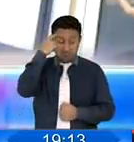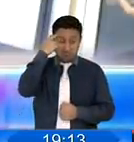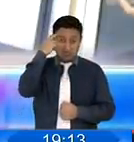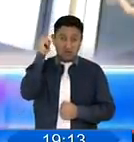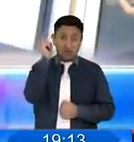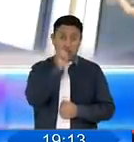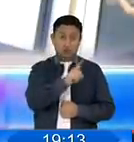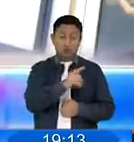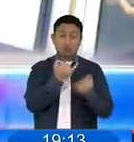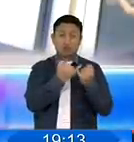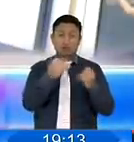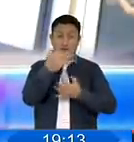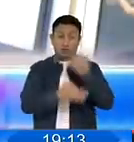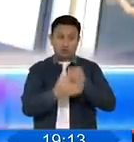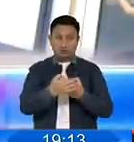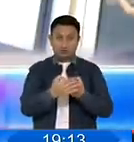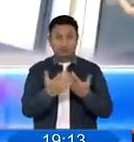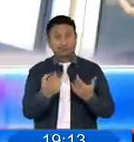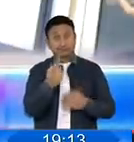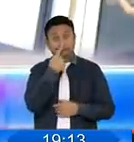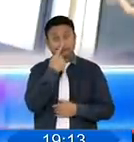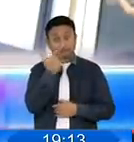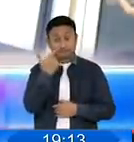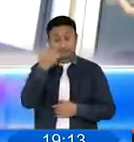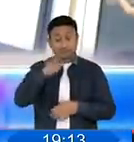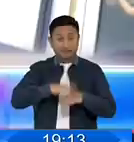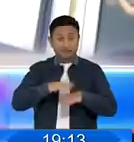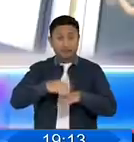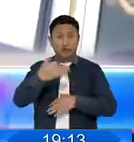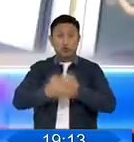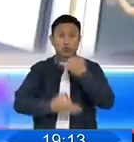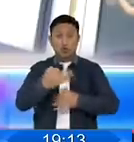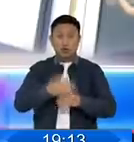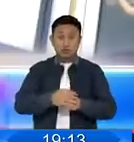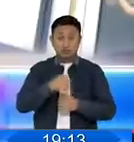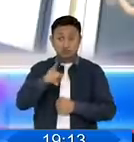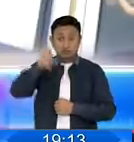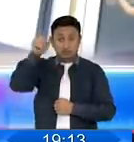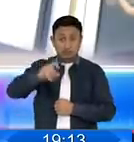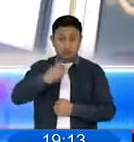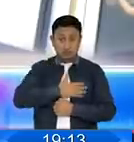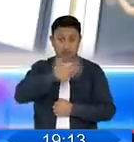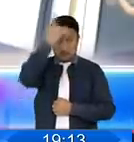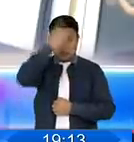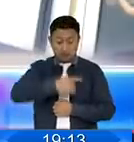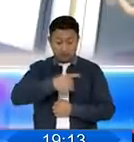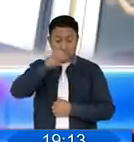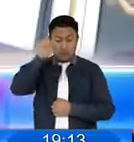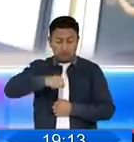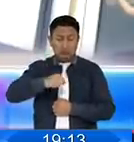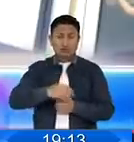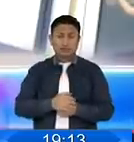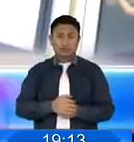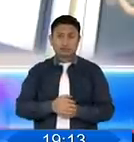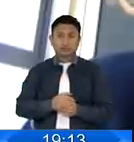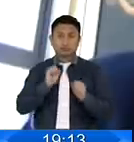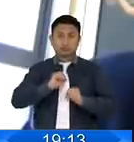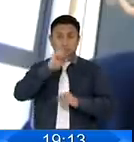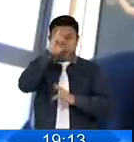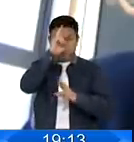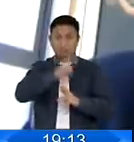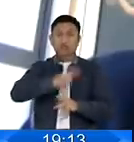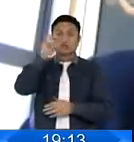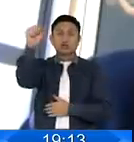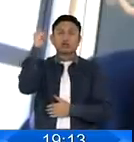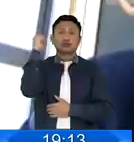independencia judicial, toda vez que los jueces pueden y deben tener la potestad de tomar sus decisiones amparadas en derecho únicamente, y más